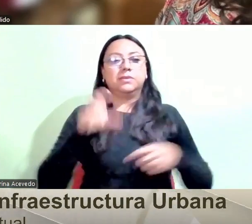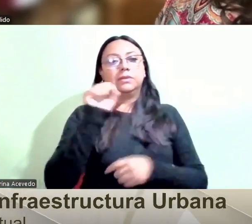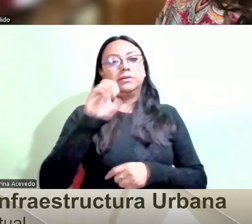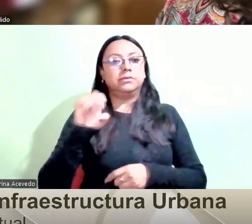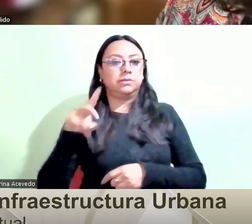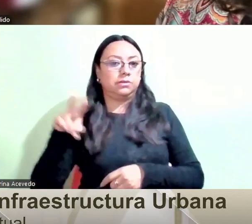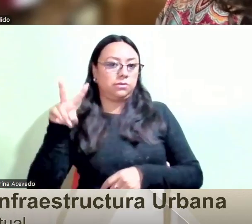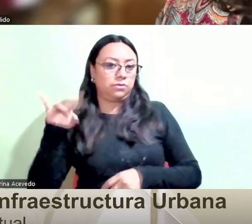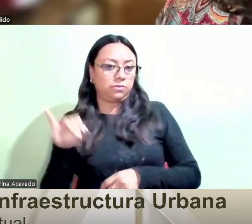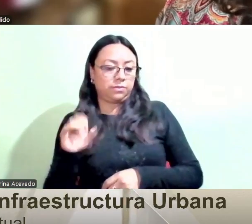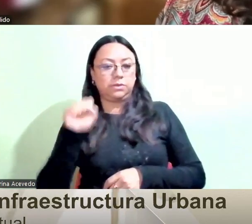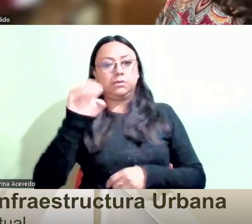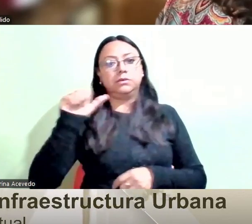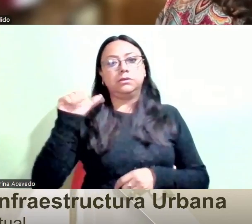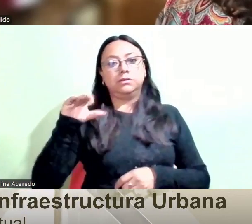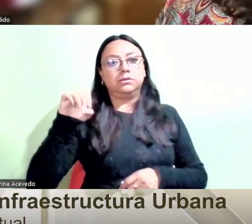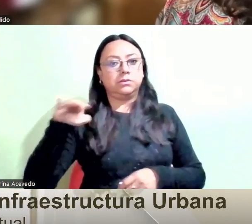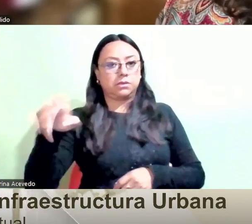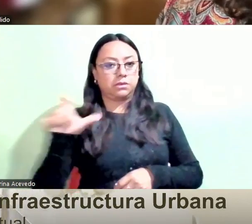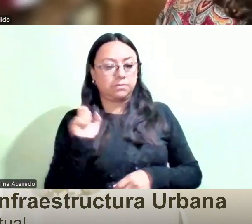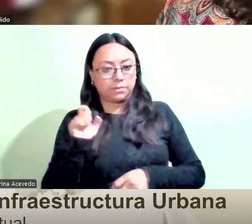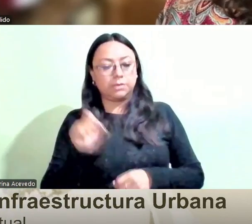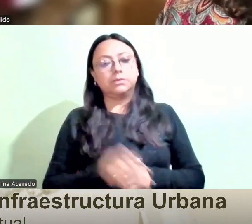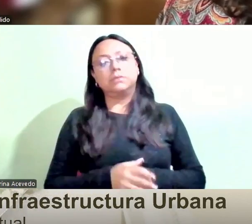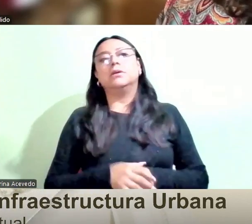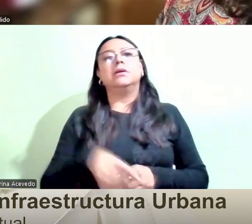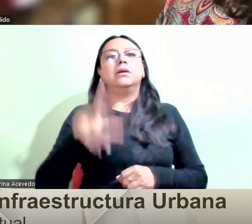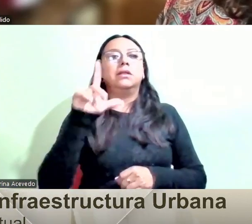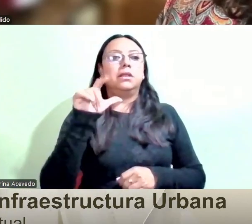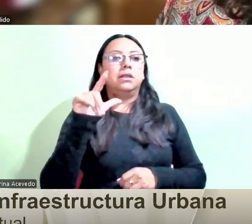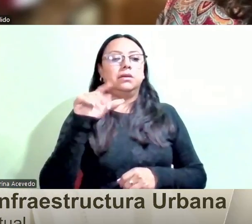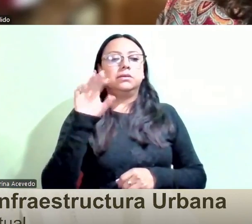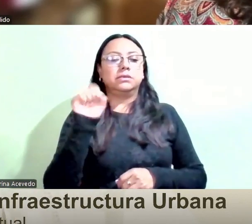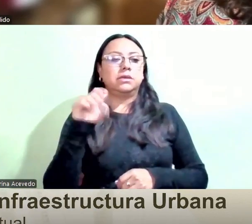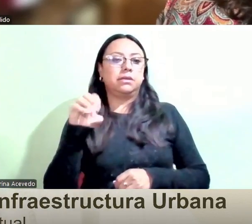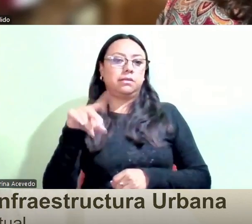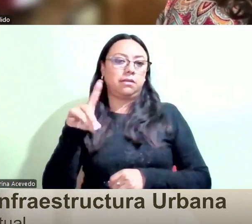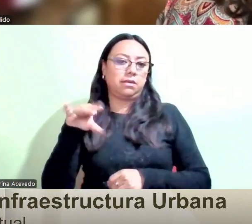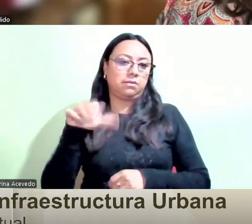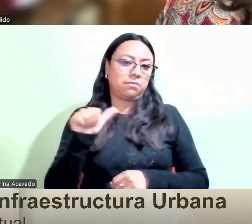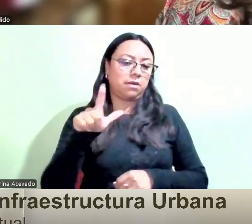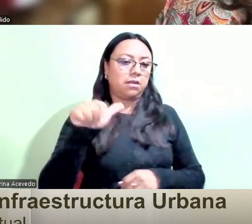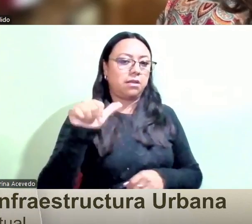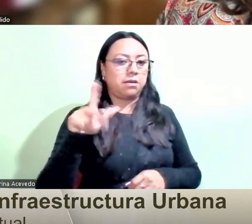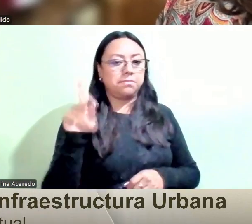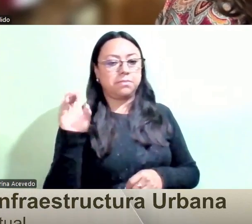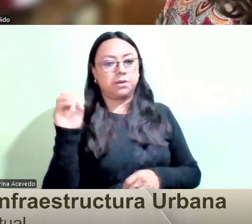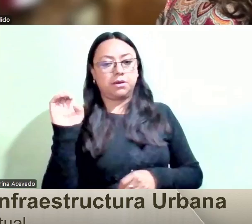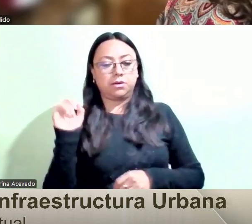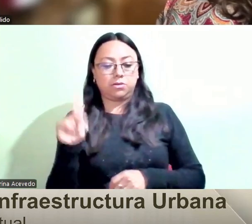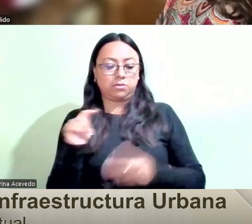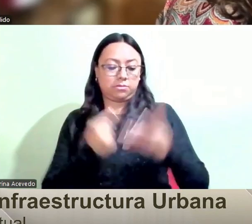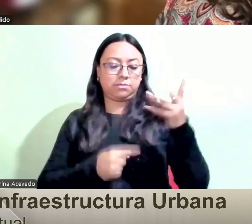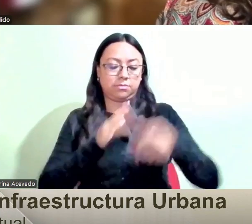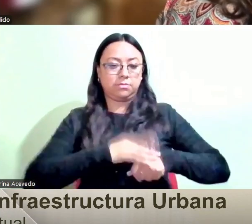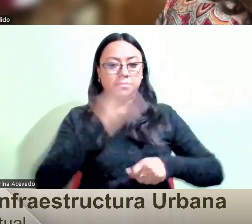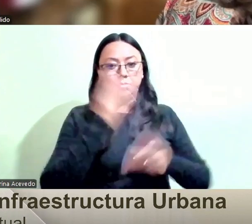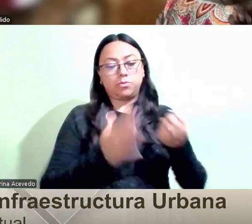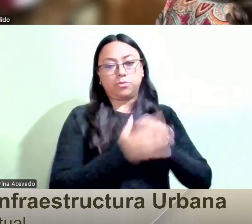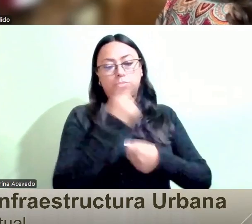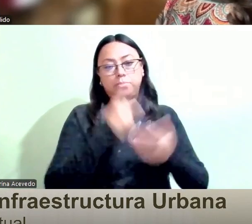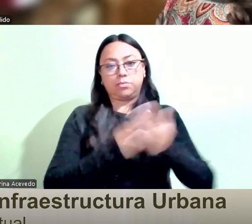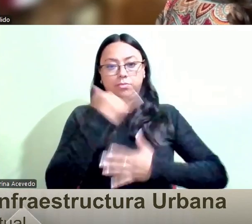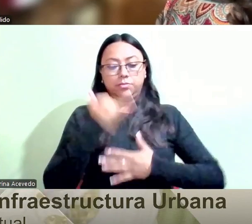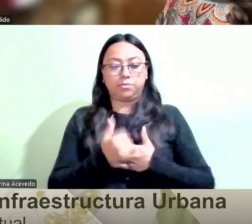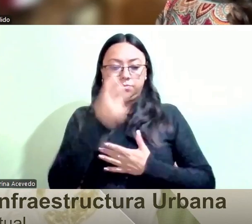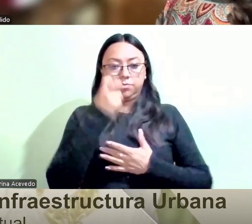Movilidad, Secretaría de Gestión Integral de Riesgo y la Procuraduría Ambiental y de Ordenamiento. En ese sentido, y toda vez que el proyecto de dictamen en materia del presente